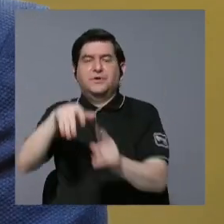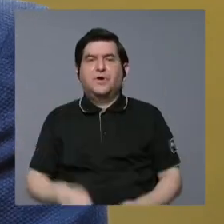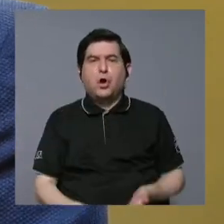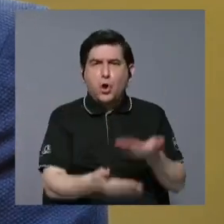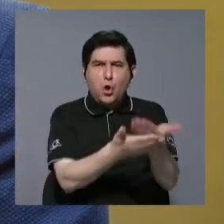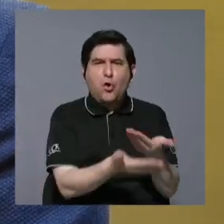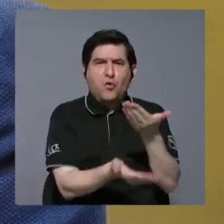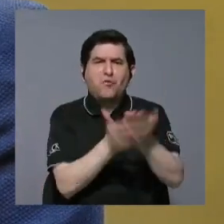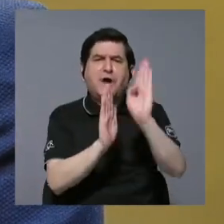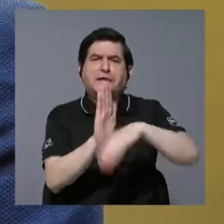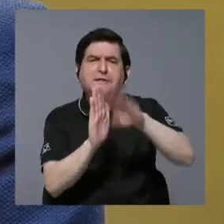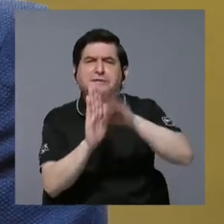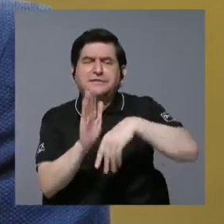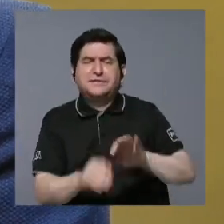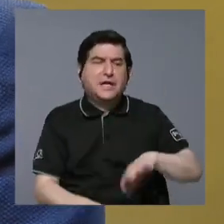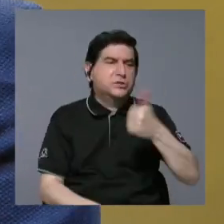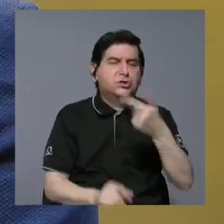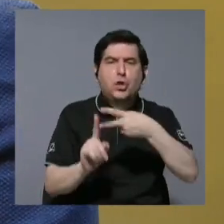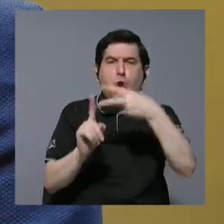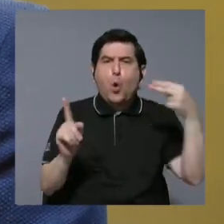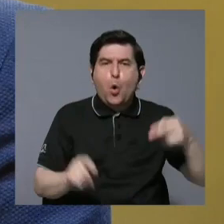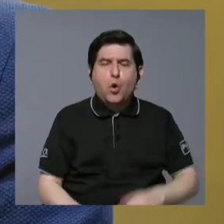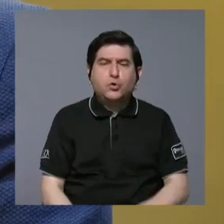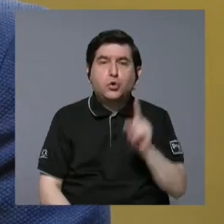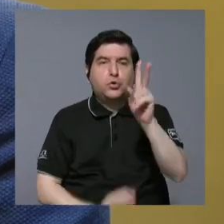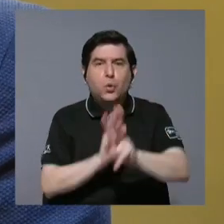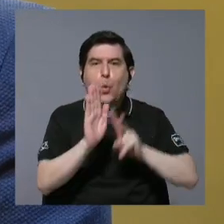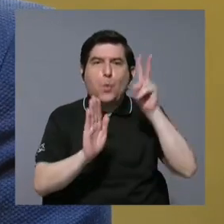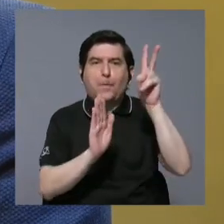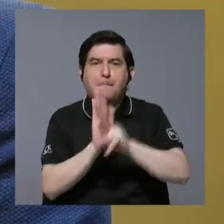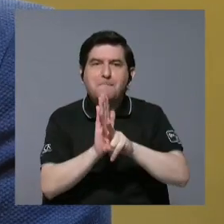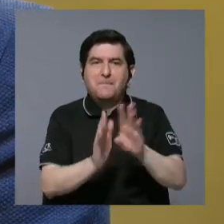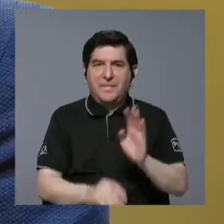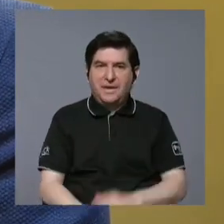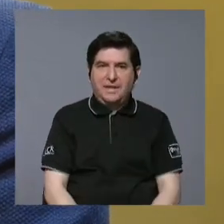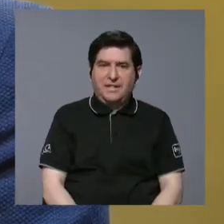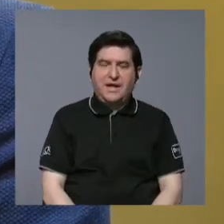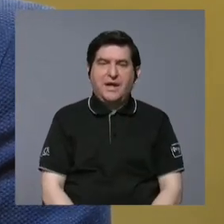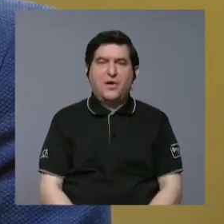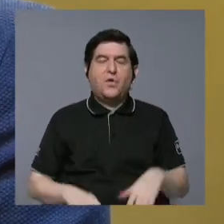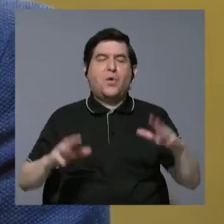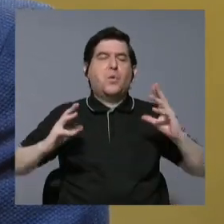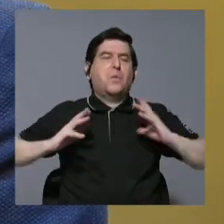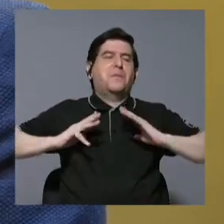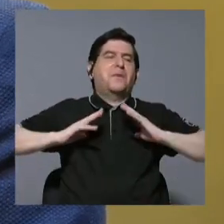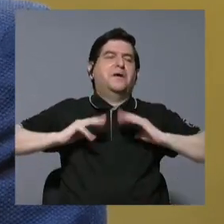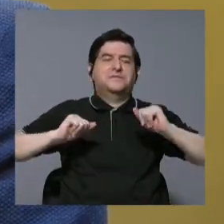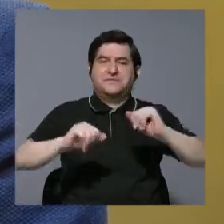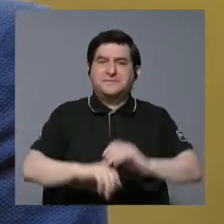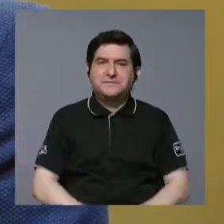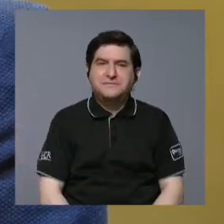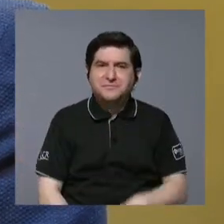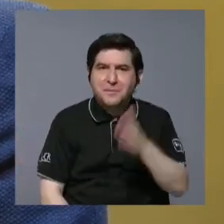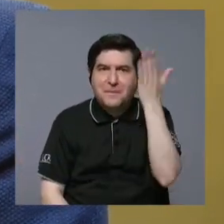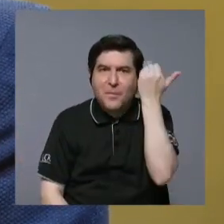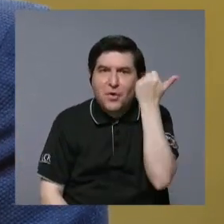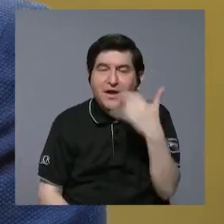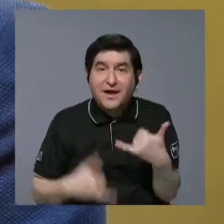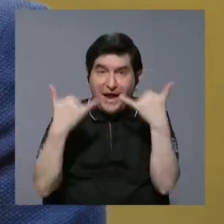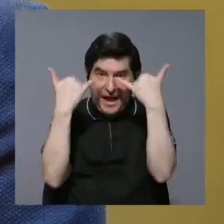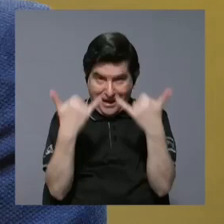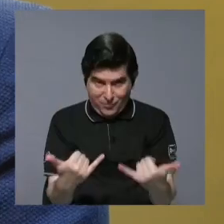ofertas, promociones de otros hoteles o un video de vacaciones, porque precisamente hoy en